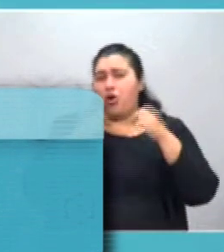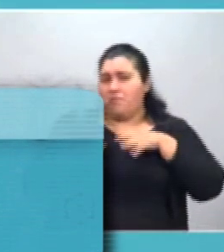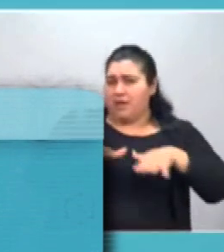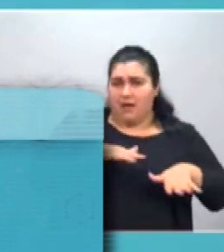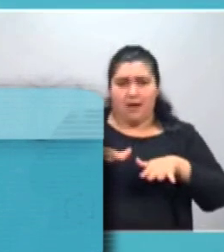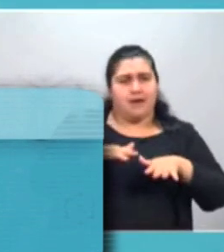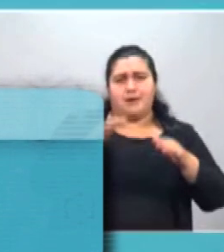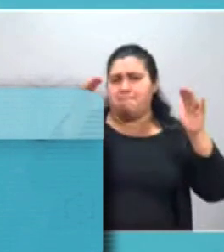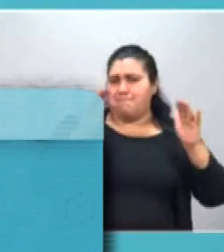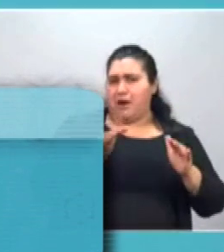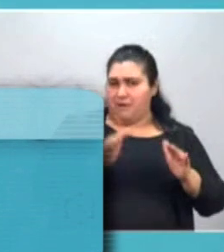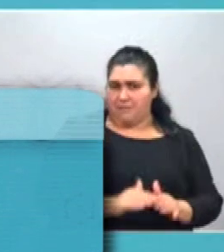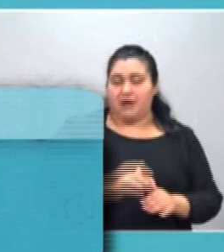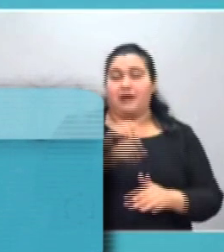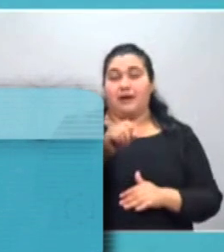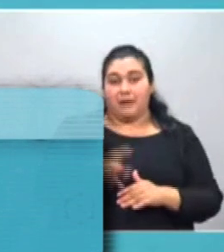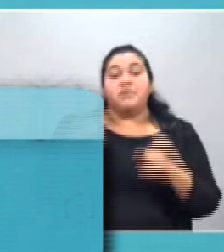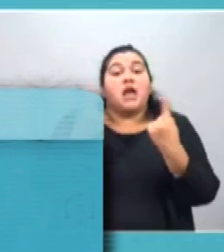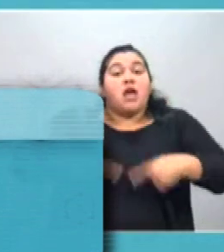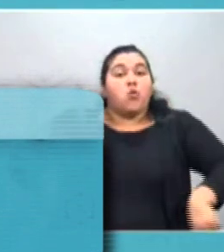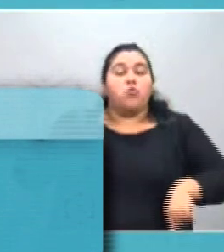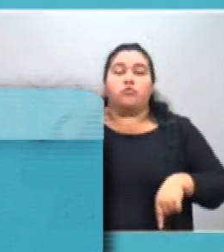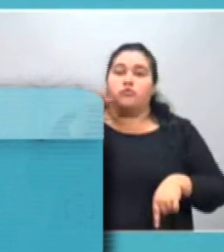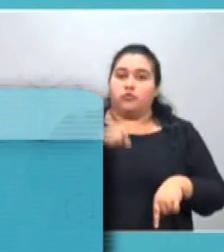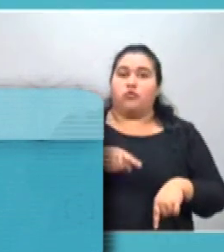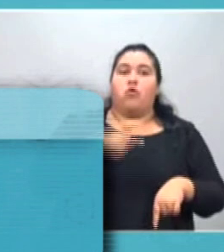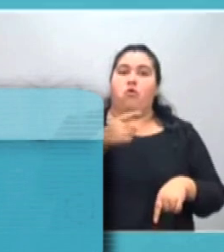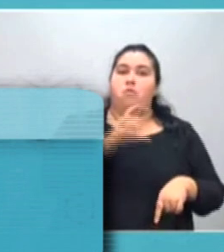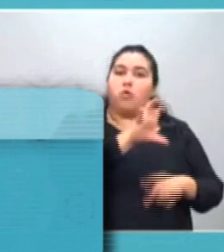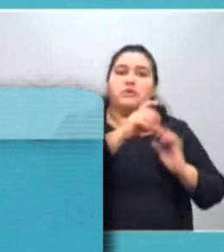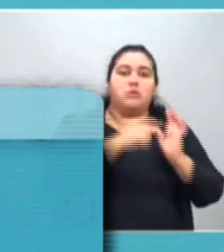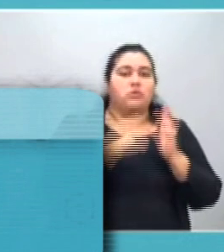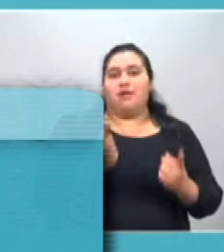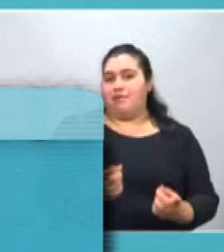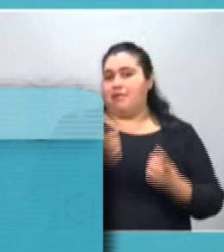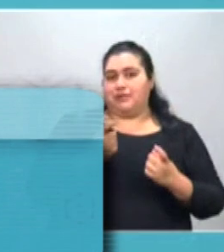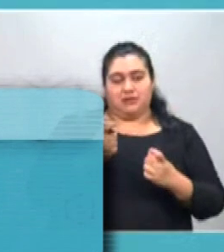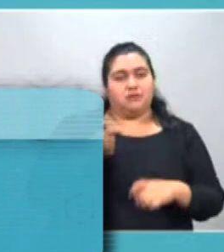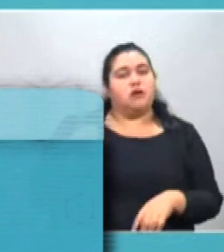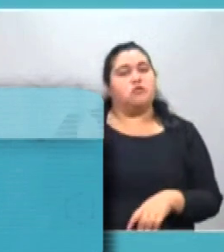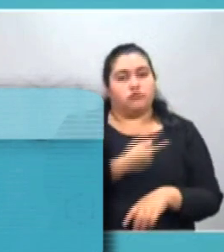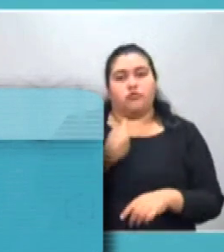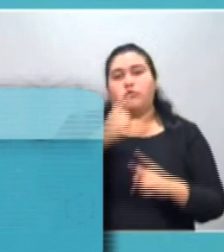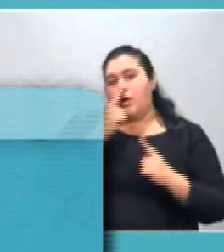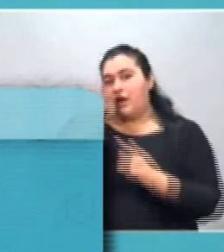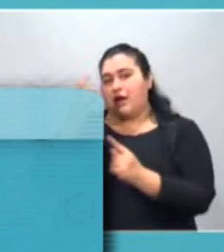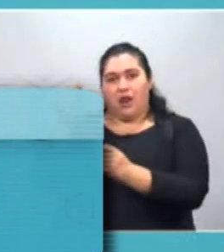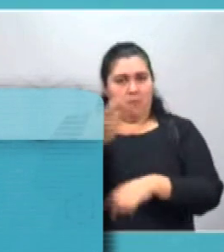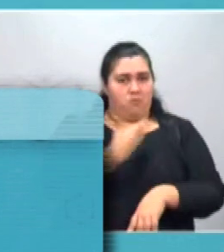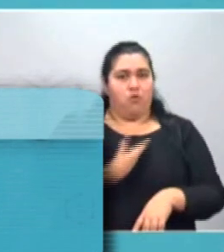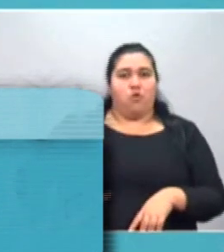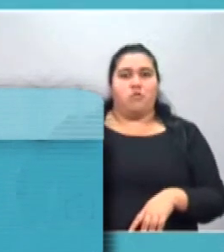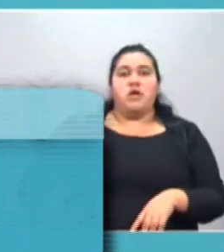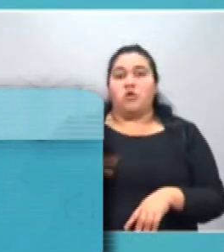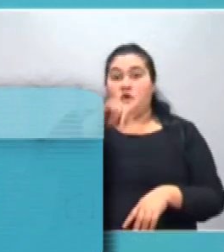ha mermado. Son todos recursos, repito, que necesita la provincia de Buenos Aires y que nosotros estamos reclamando